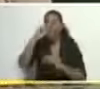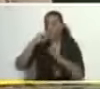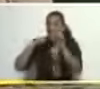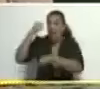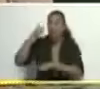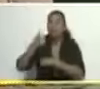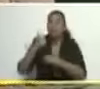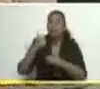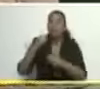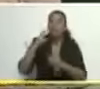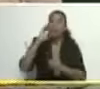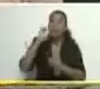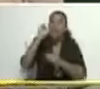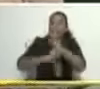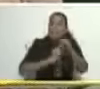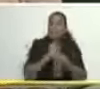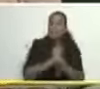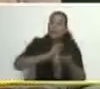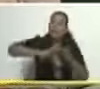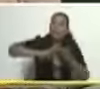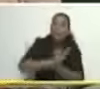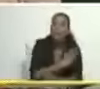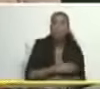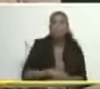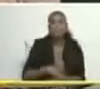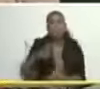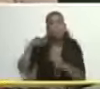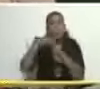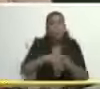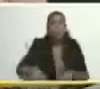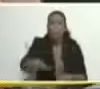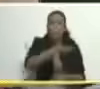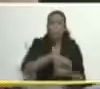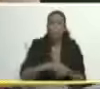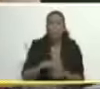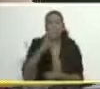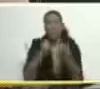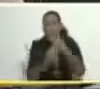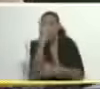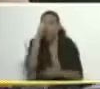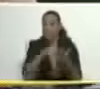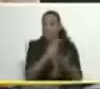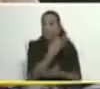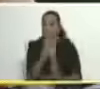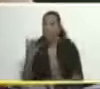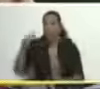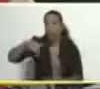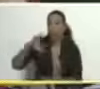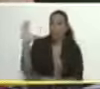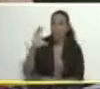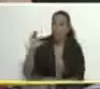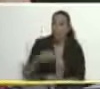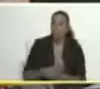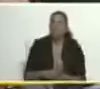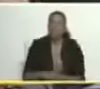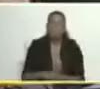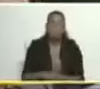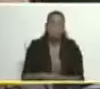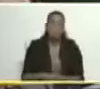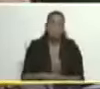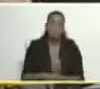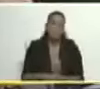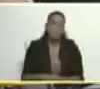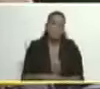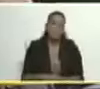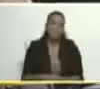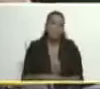internacional para la erradicación del colonialismo que se llevará a cabo en mayo de 2024 en Caracas, Venezuela. What we are